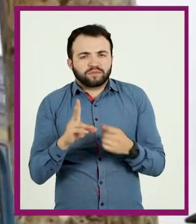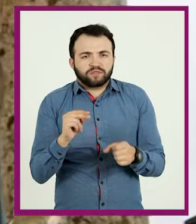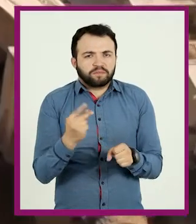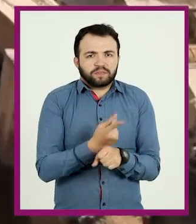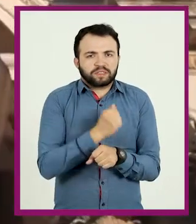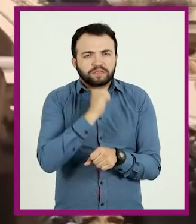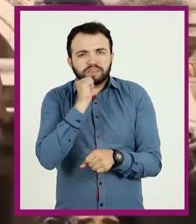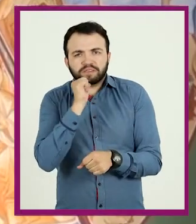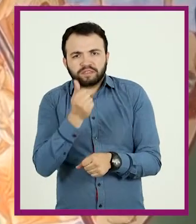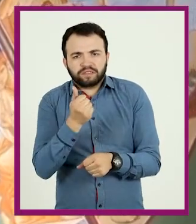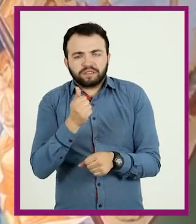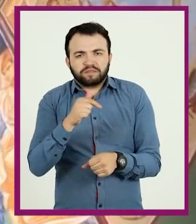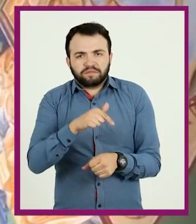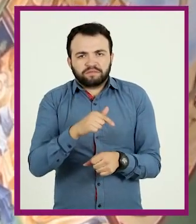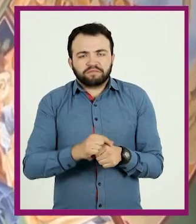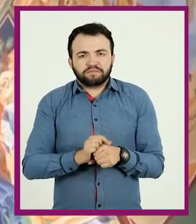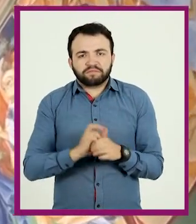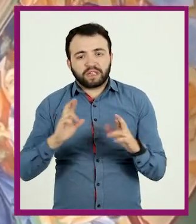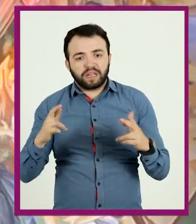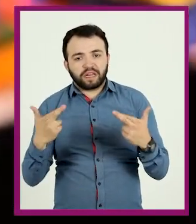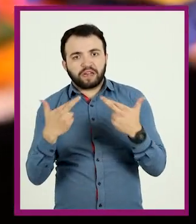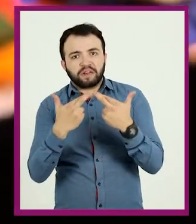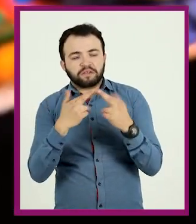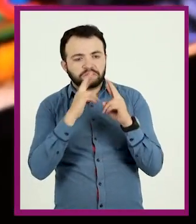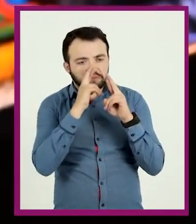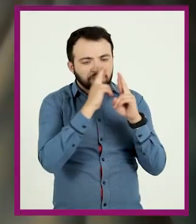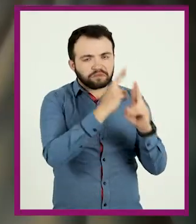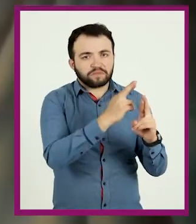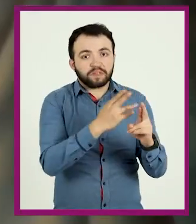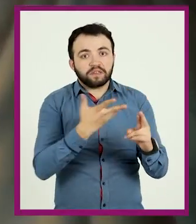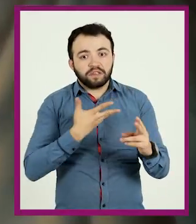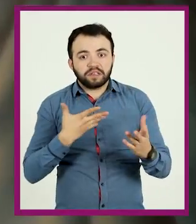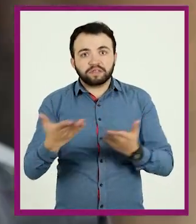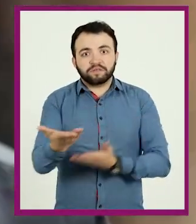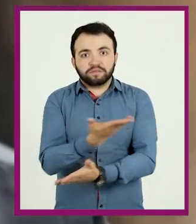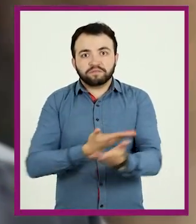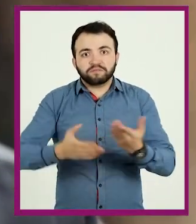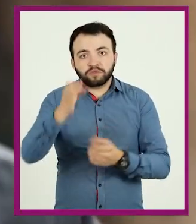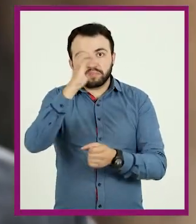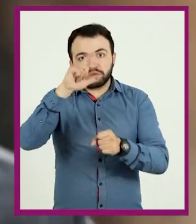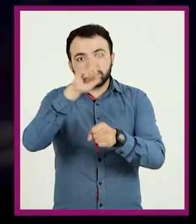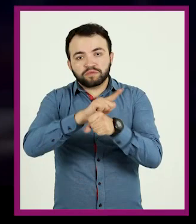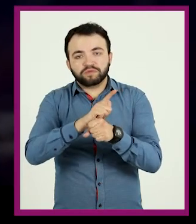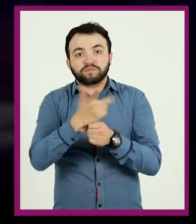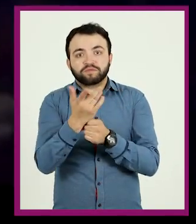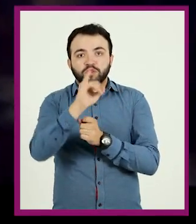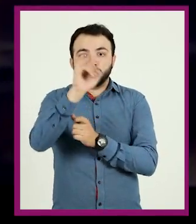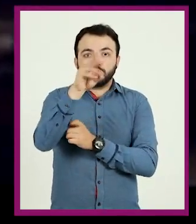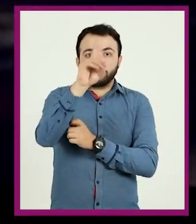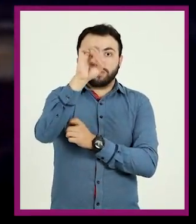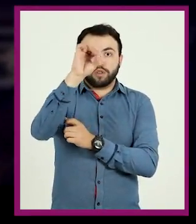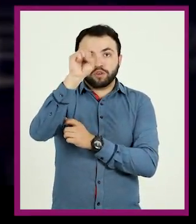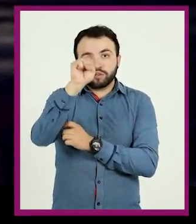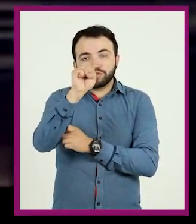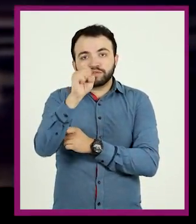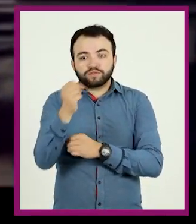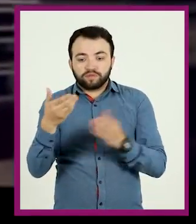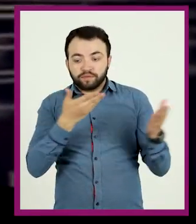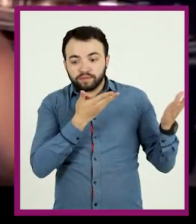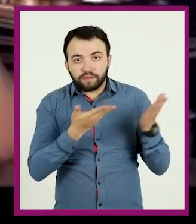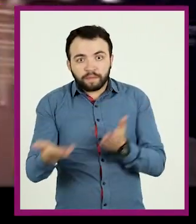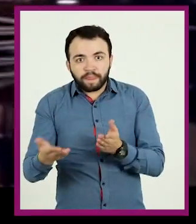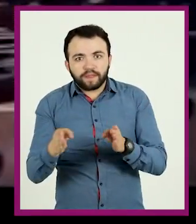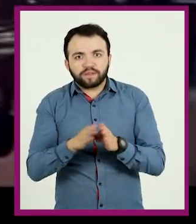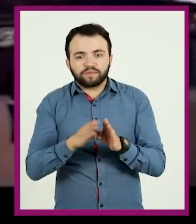a la diversidad religiosa en la región, y esto causó intercambios culturales importantes. Los músicos judíos llegaron con